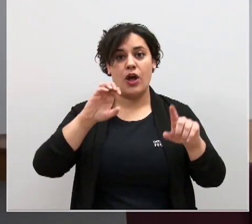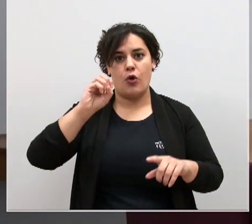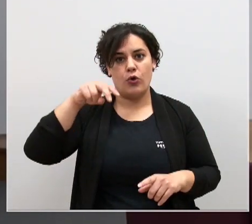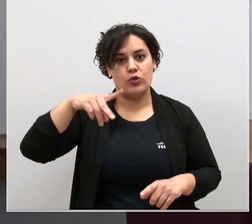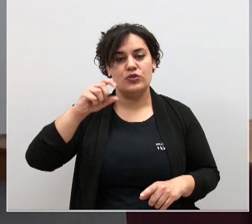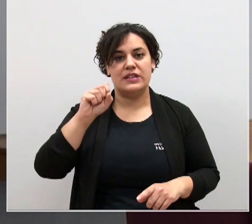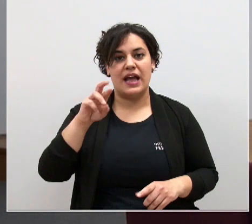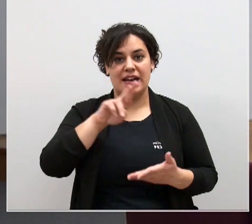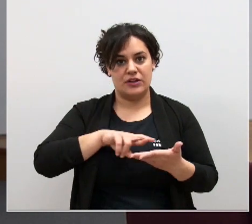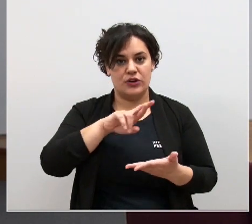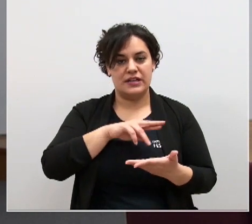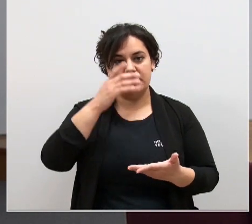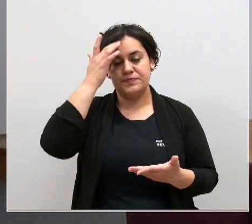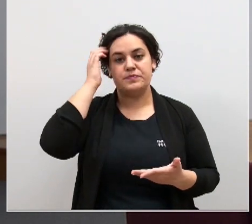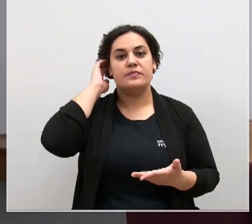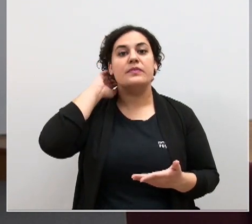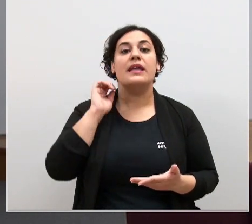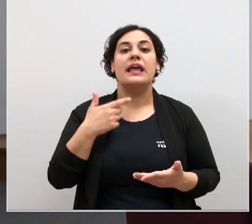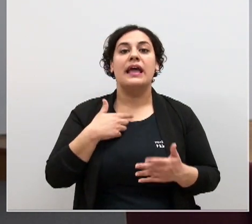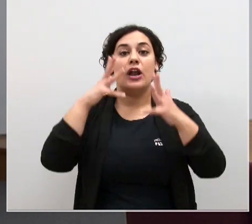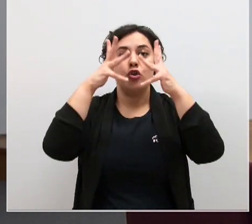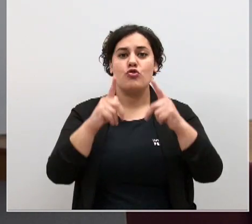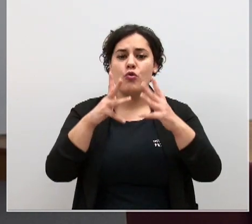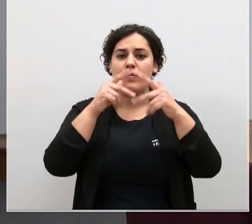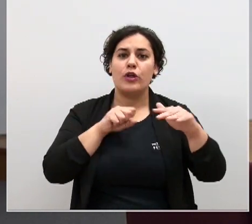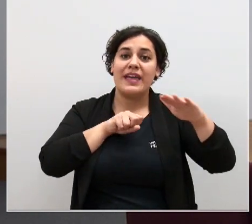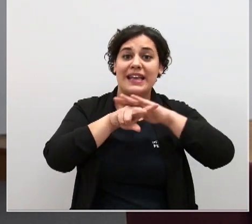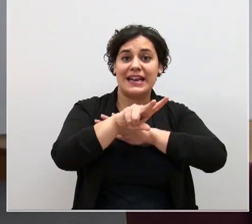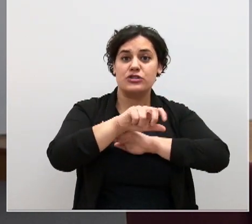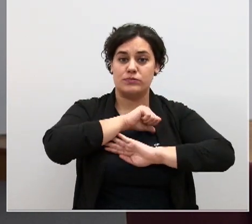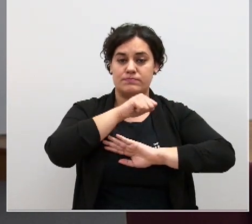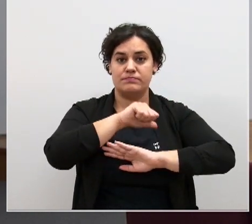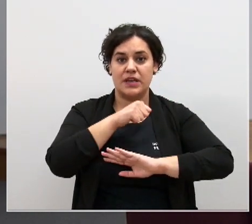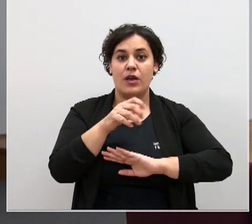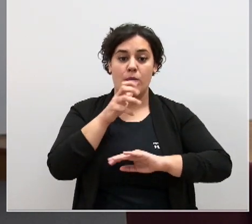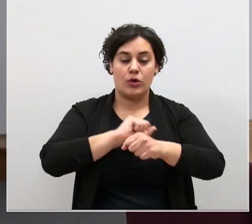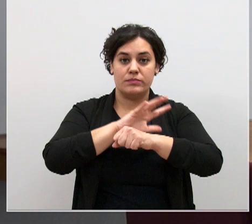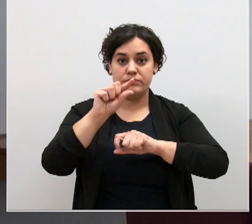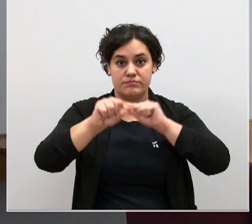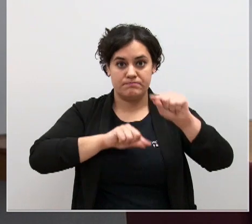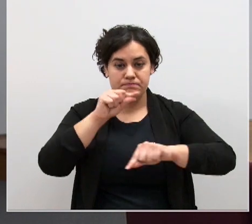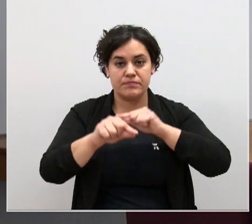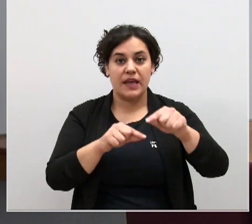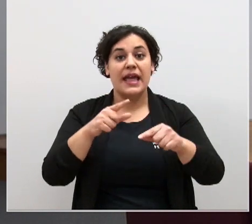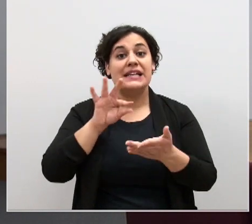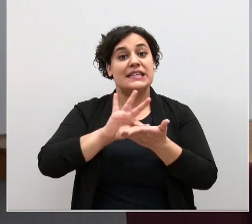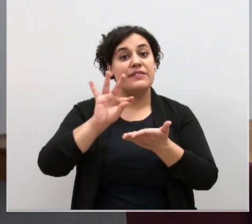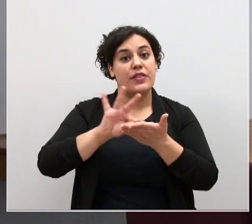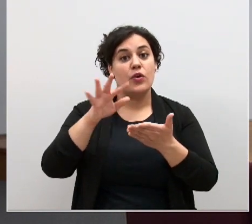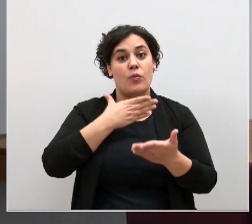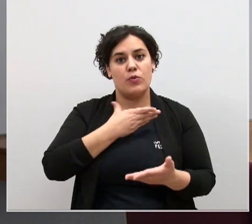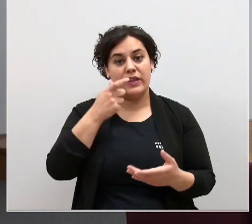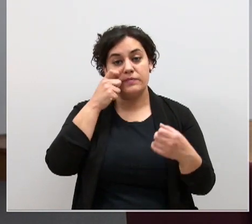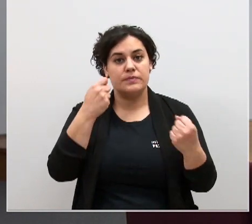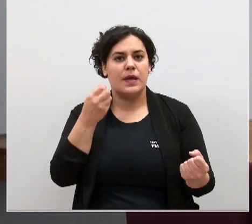la reducción en el número de ingresos en hospitalización y UCI por coronavirus, El Servicio Murciano de Salud se plantea agilizar